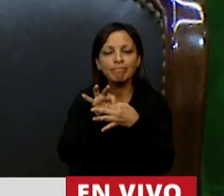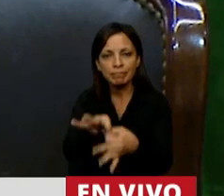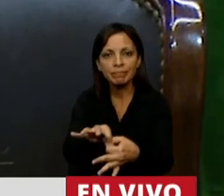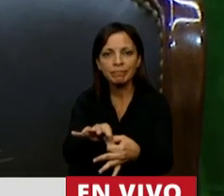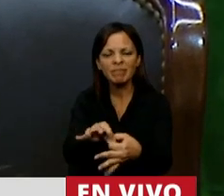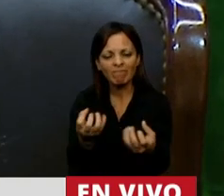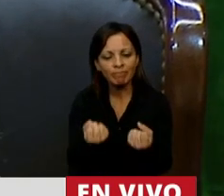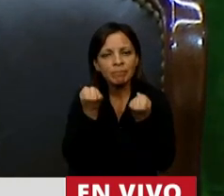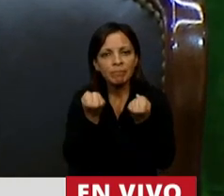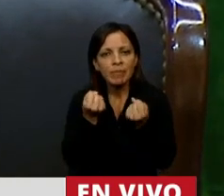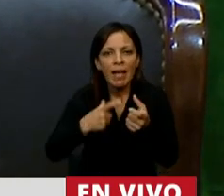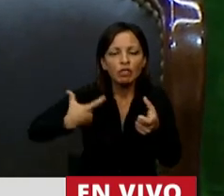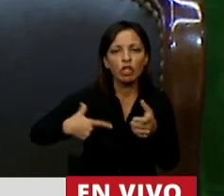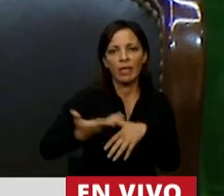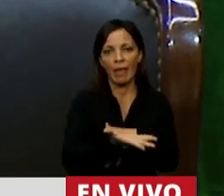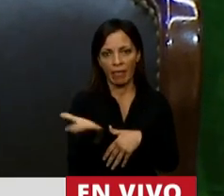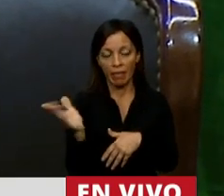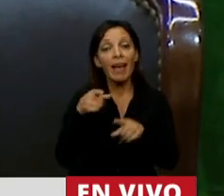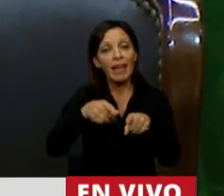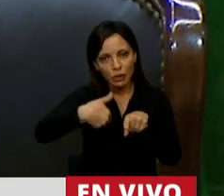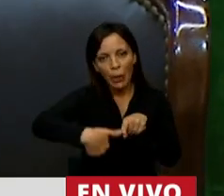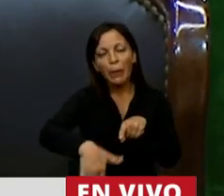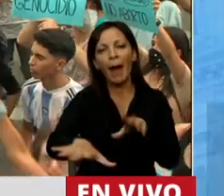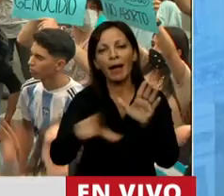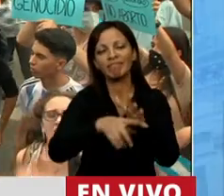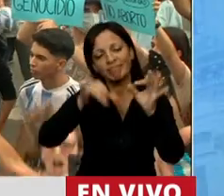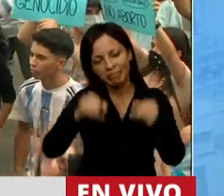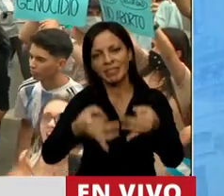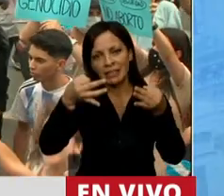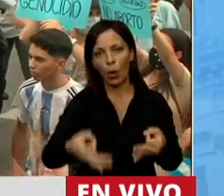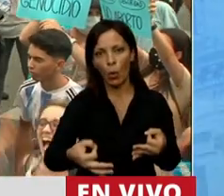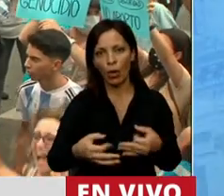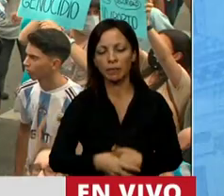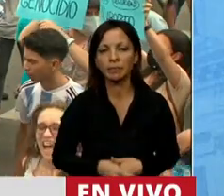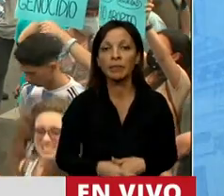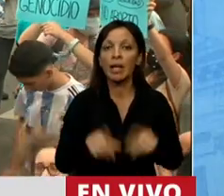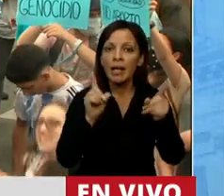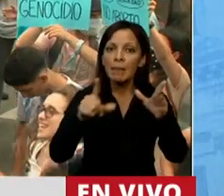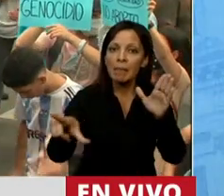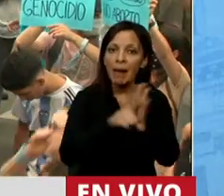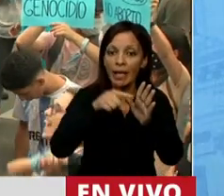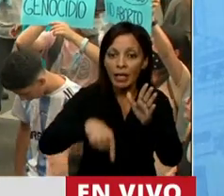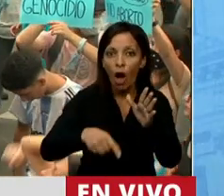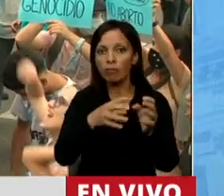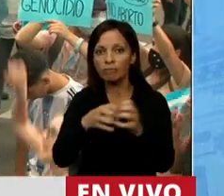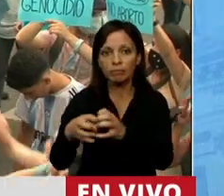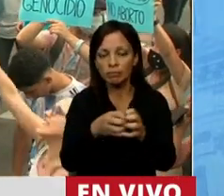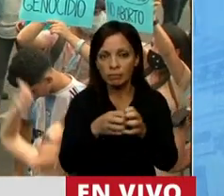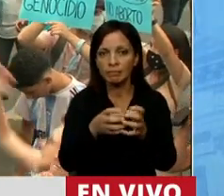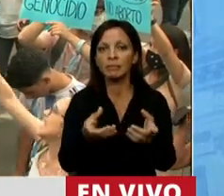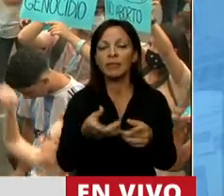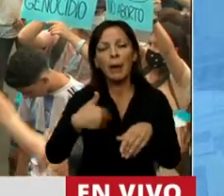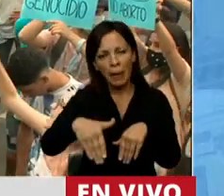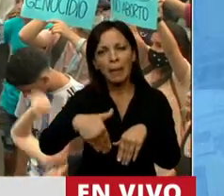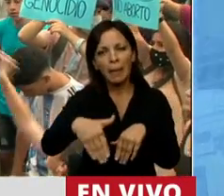que se hace carne en una sociedad. Y esto es lo que va a pasar, sin duda, con esta ley que estamos trayendo hoy a debatir en este recinto y